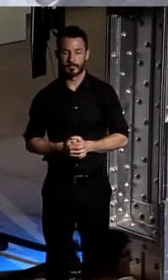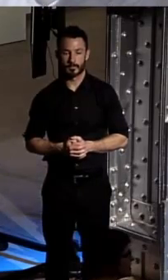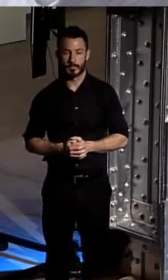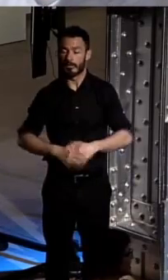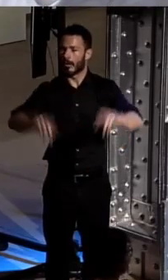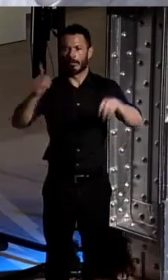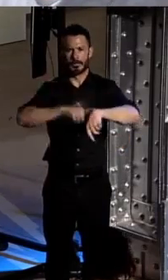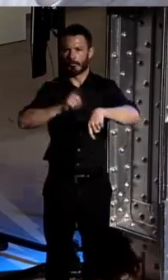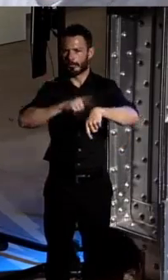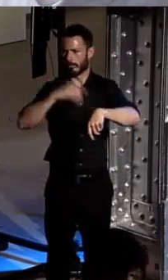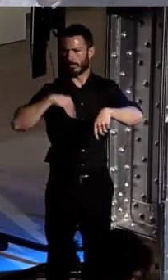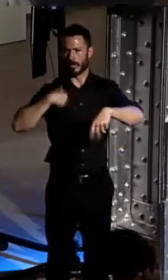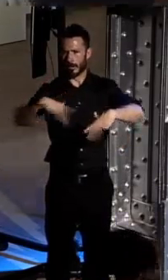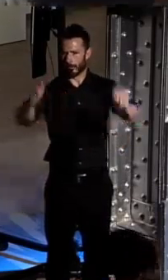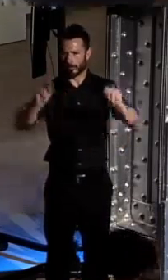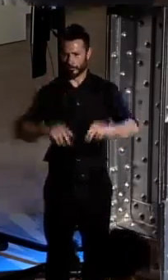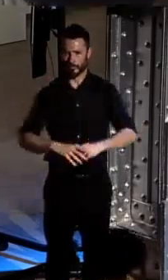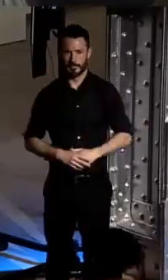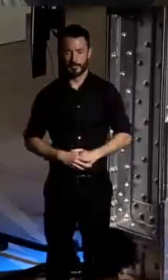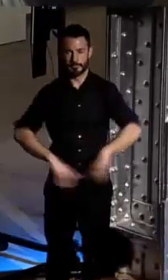Bueno, tiempo, vamos a pararlo acá. Tiempo.